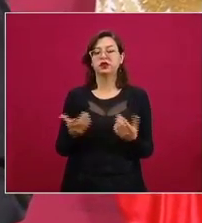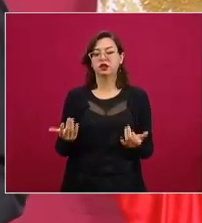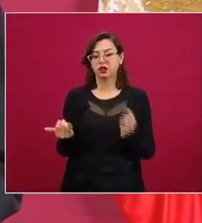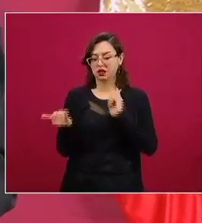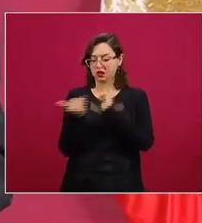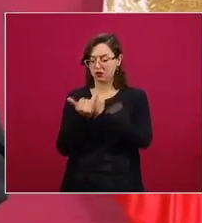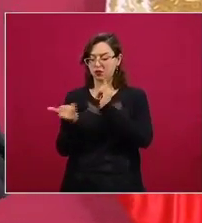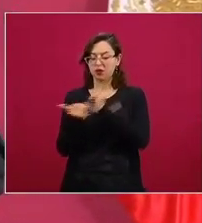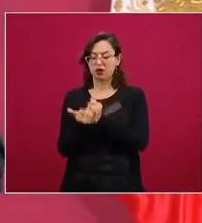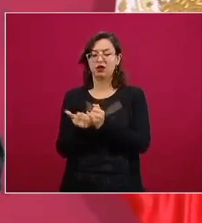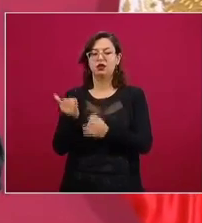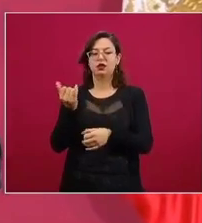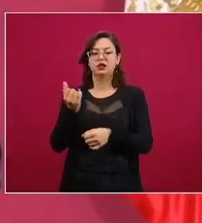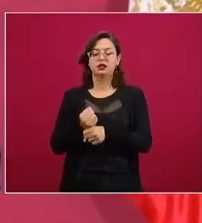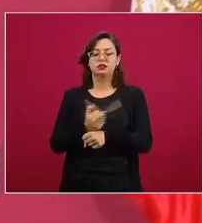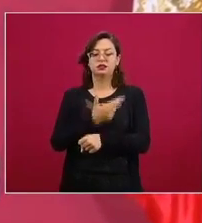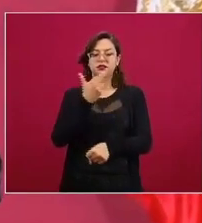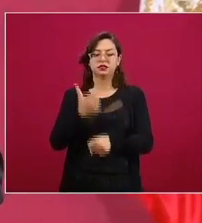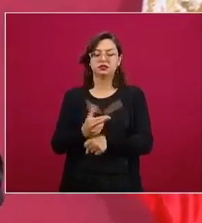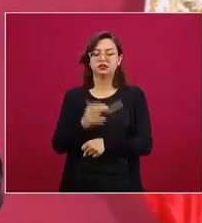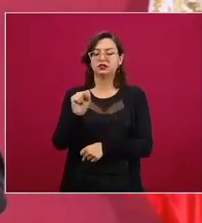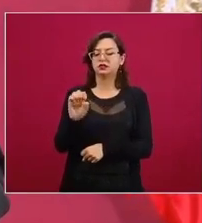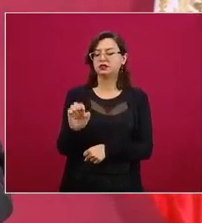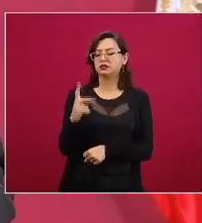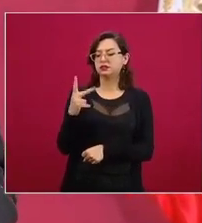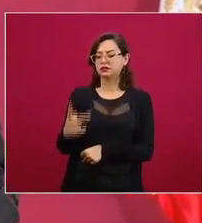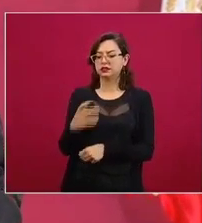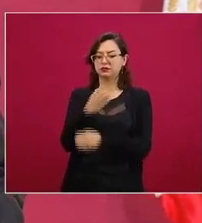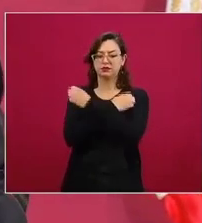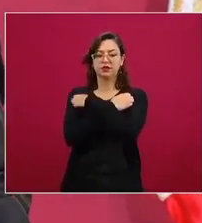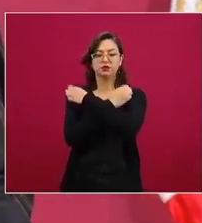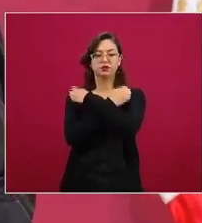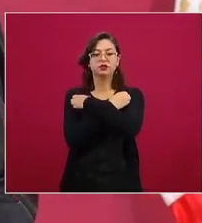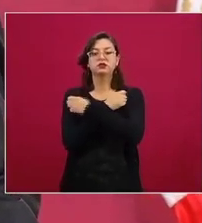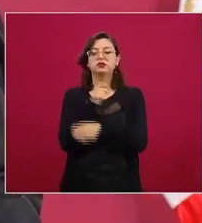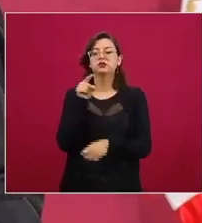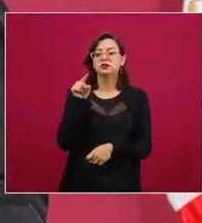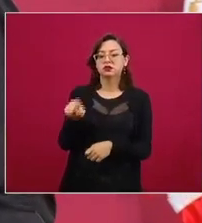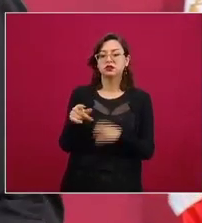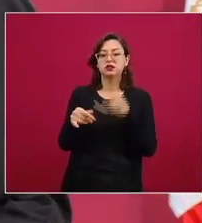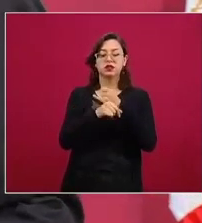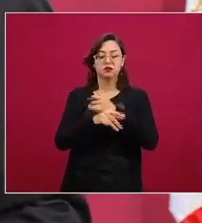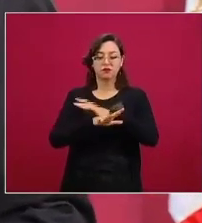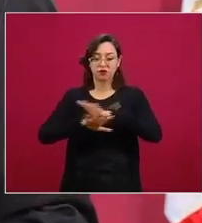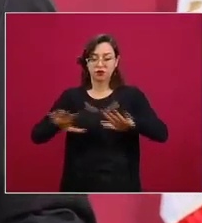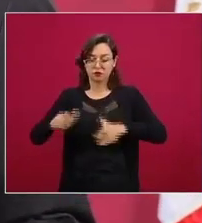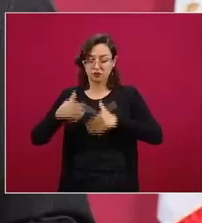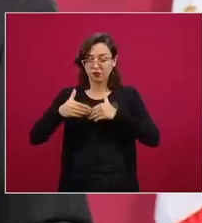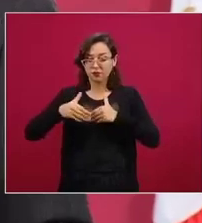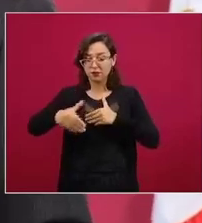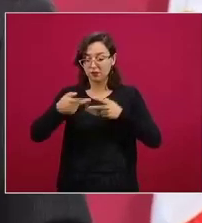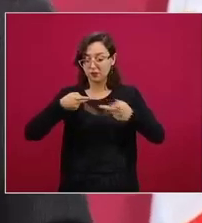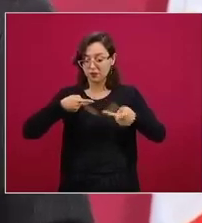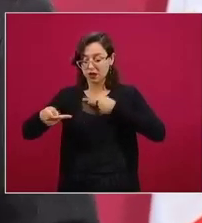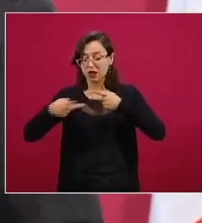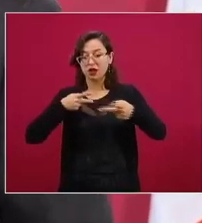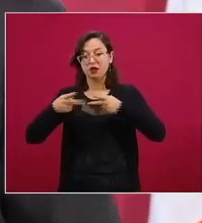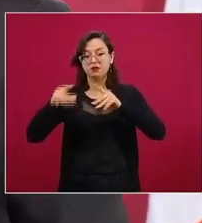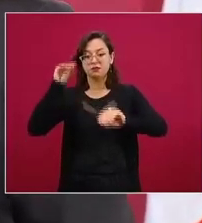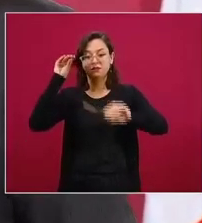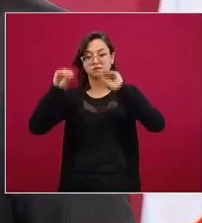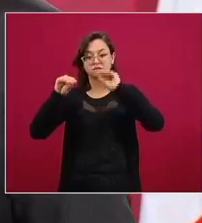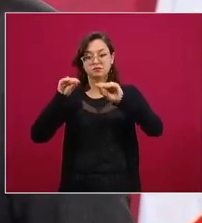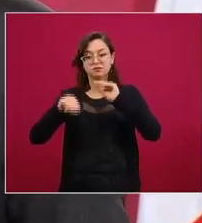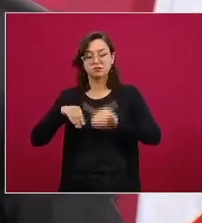Educación va a informarnos sobre el plan que se tiene para